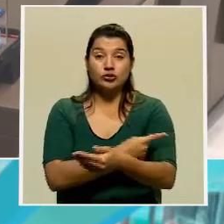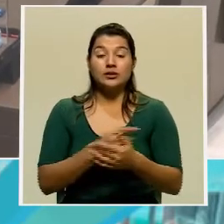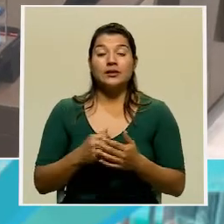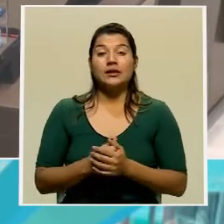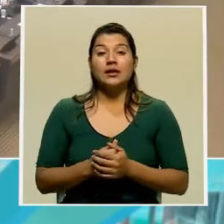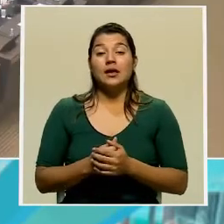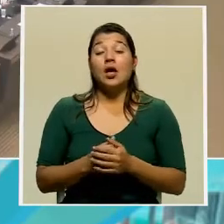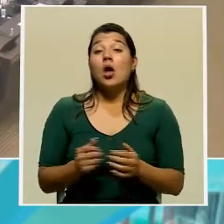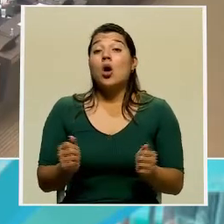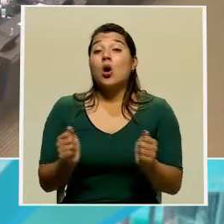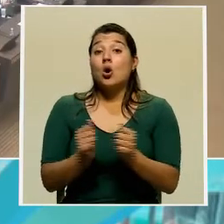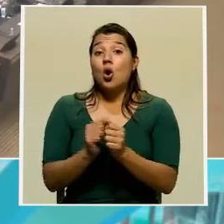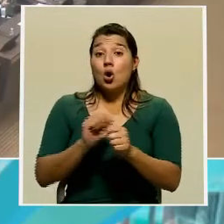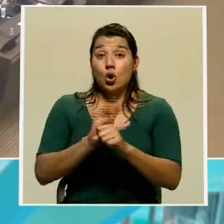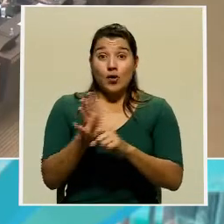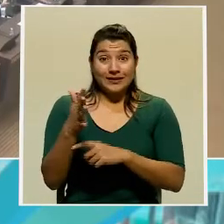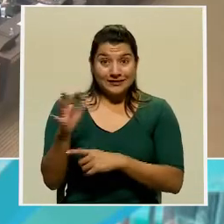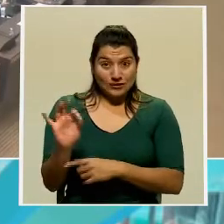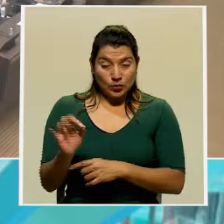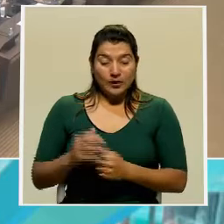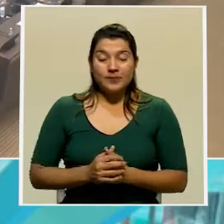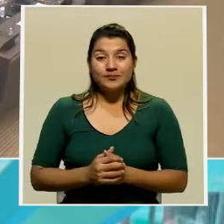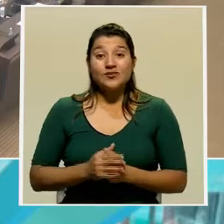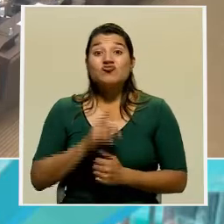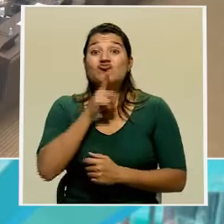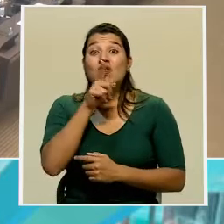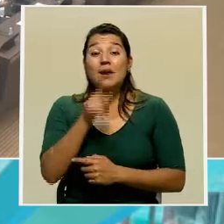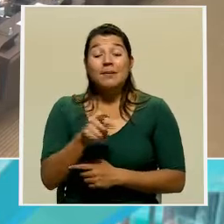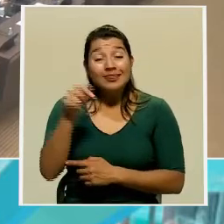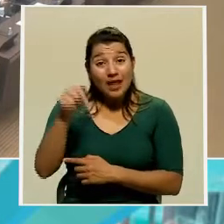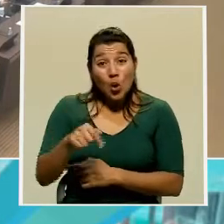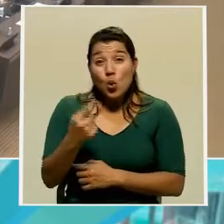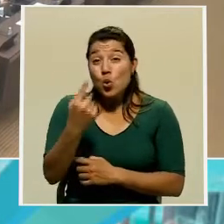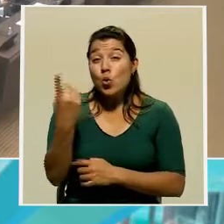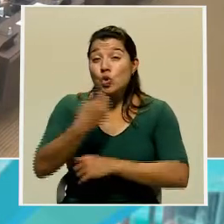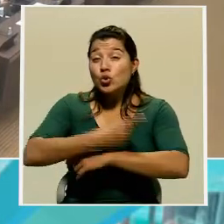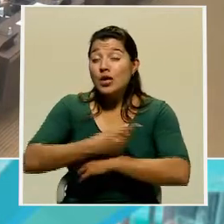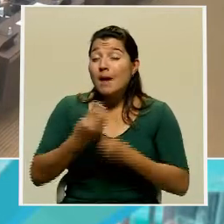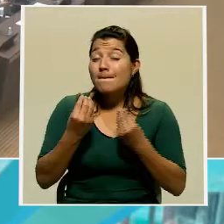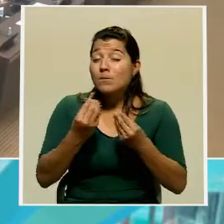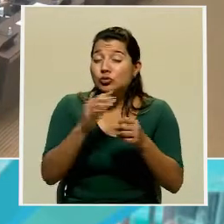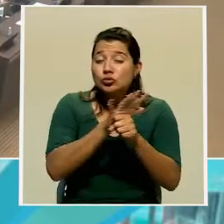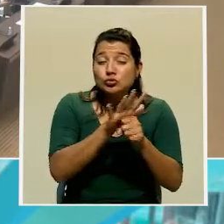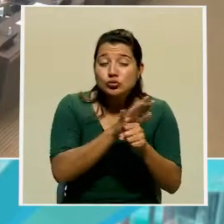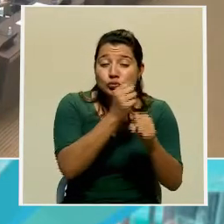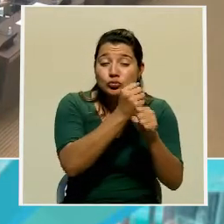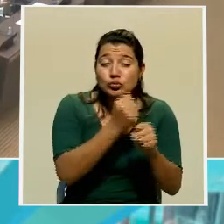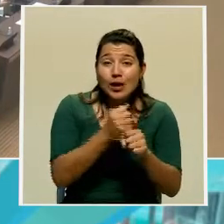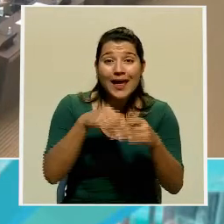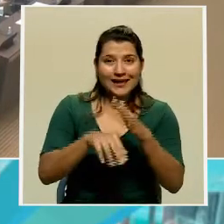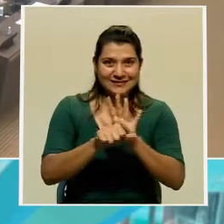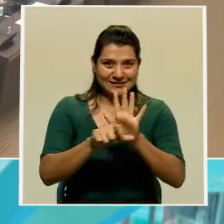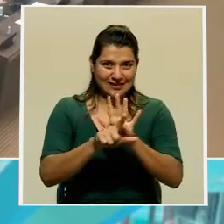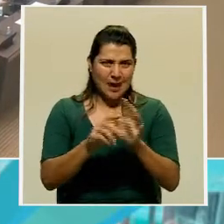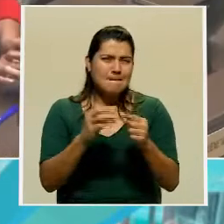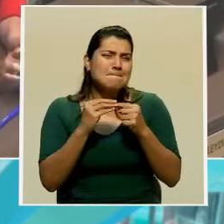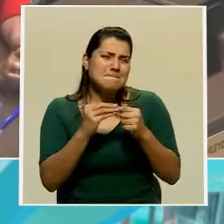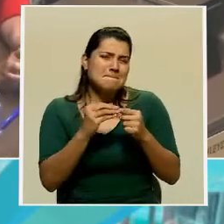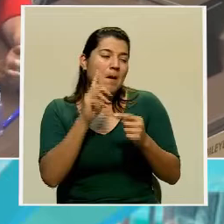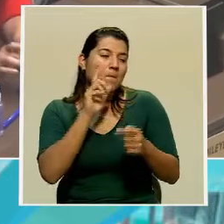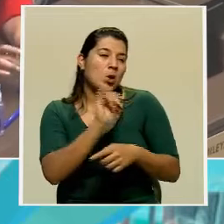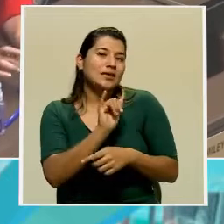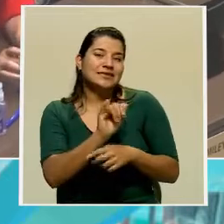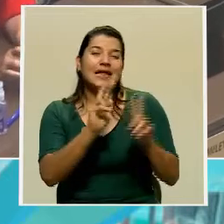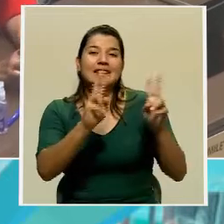salud con la COVID-19. Realmente hoy fue un día bastante intenso en la Asamblea Legislativa, sobre todo con este tema, pues la Comisión